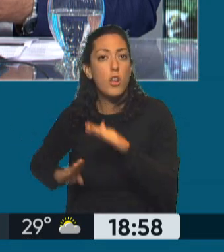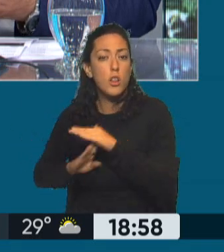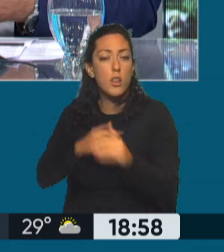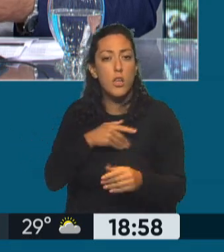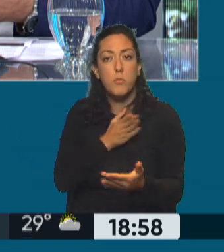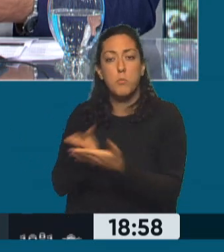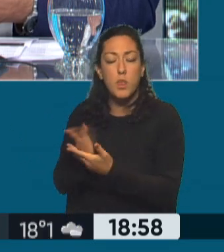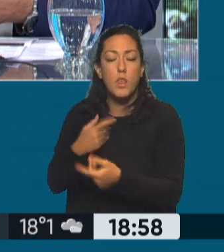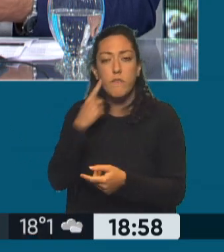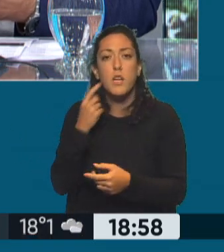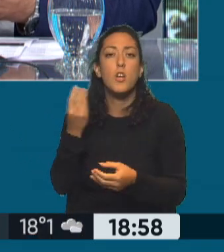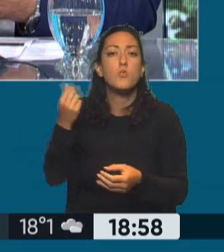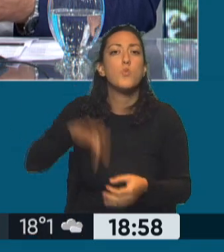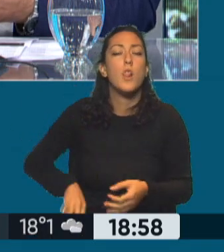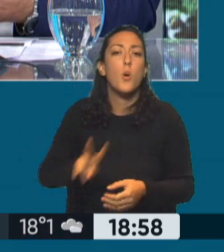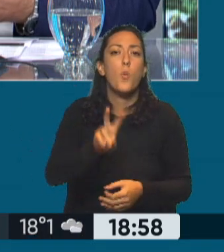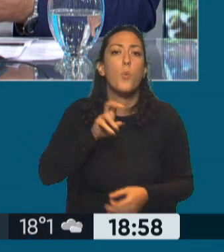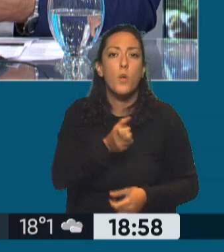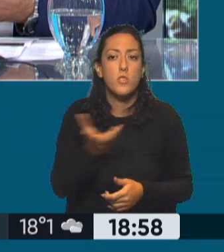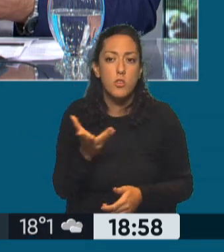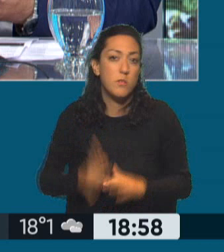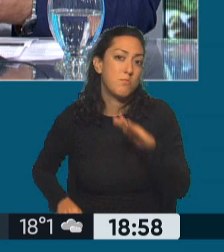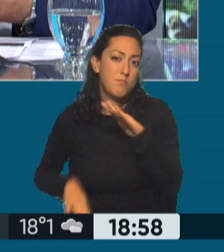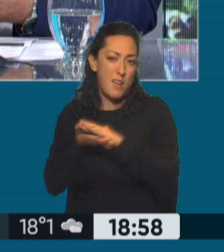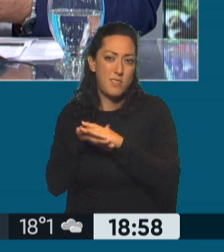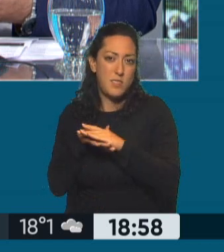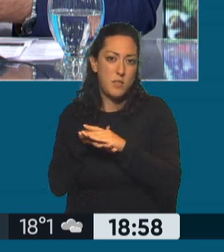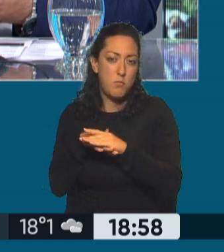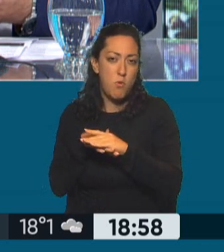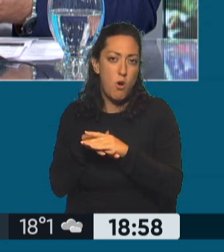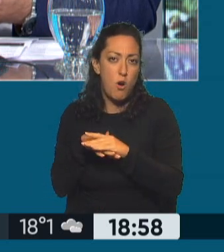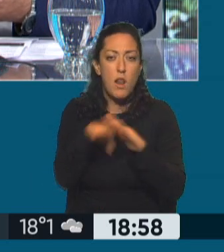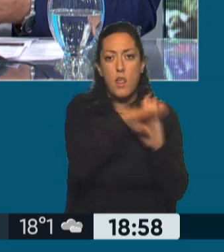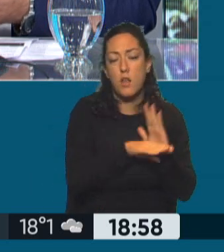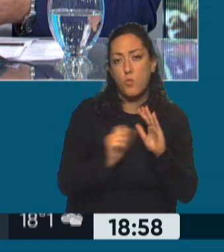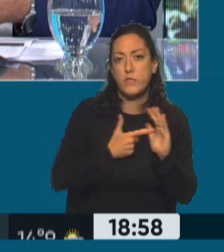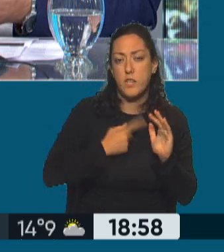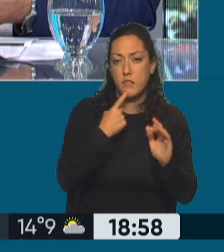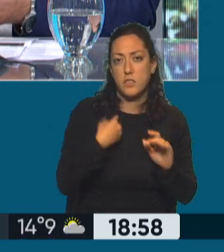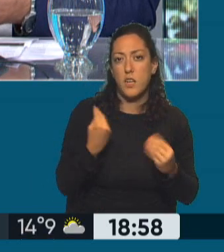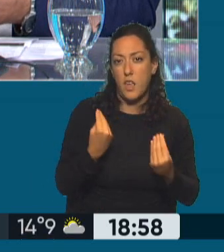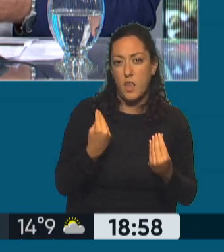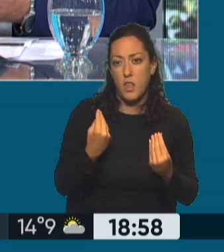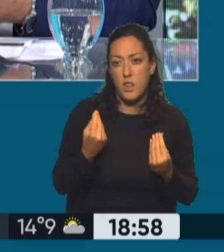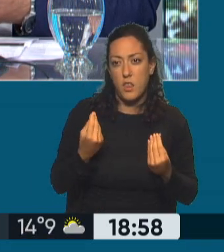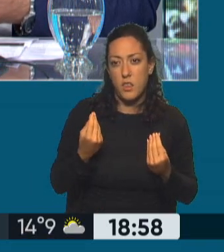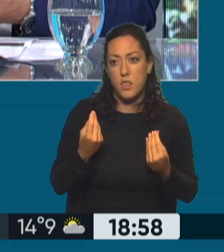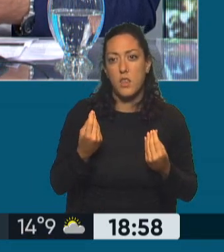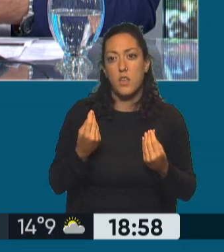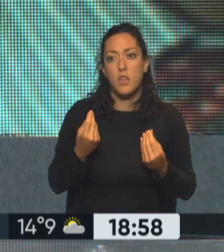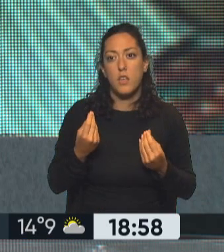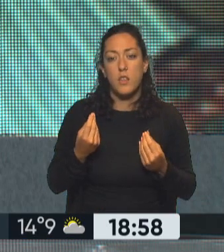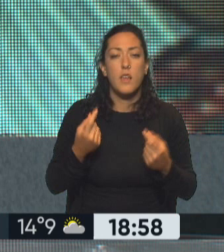y arrojan un número, que es el máximo que permite nuestra legislación, que es el 20% de esta masa